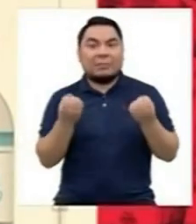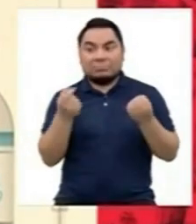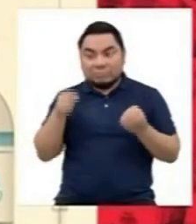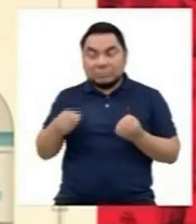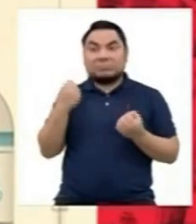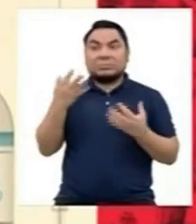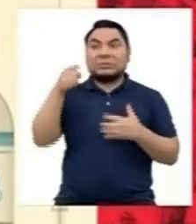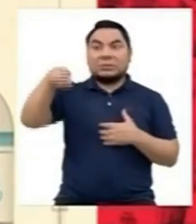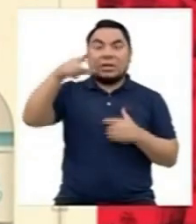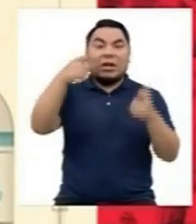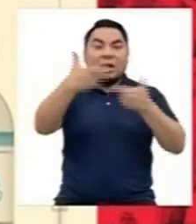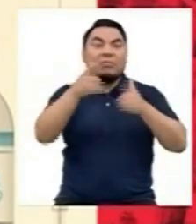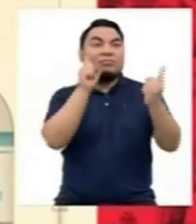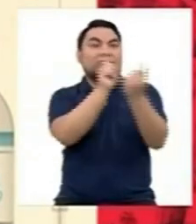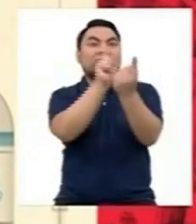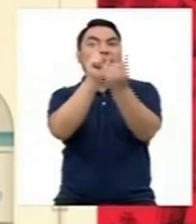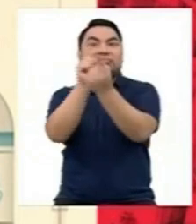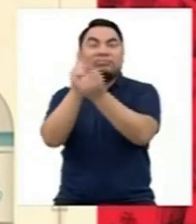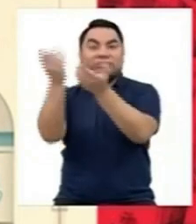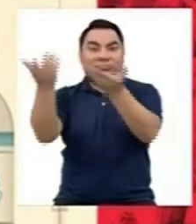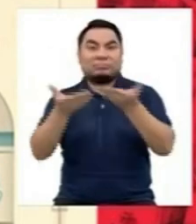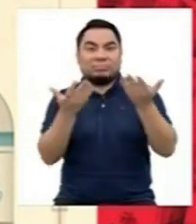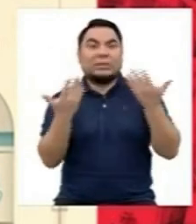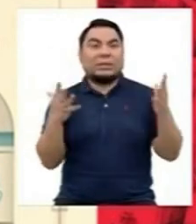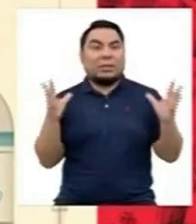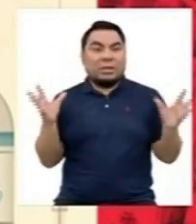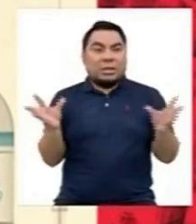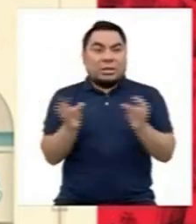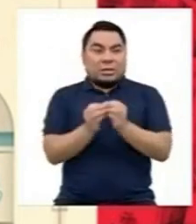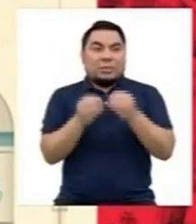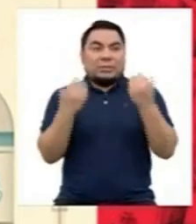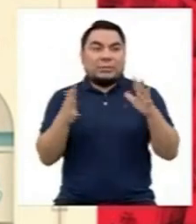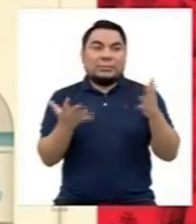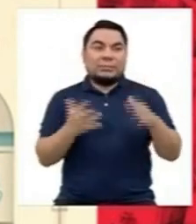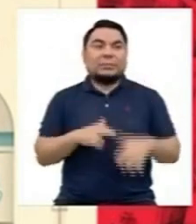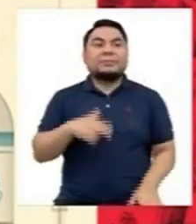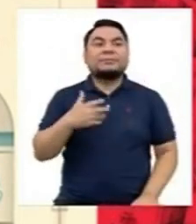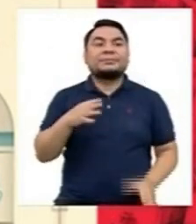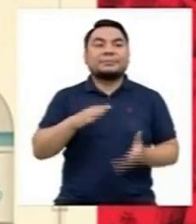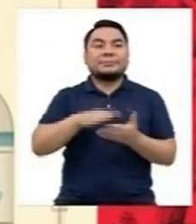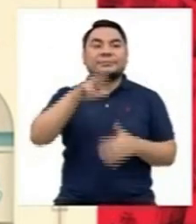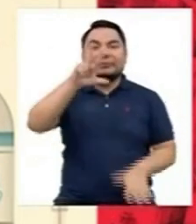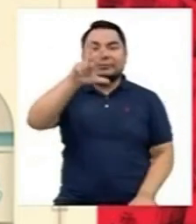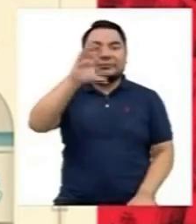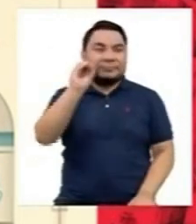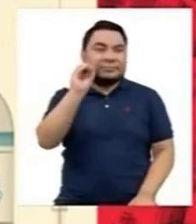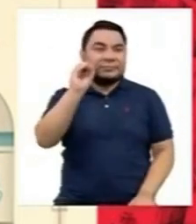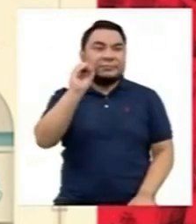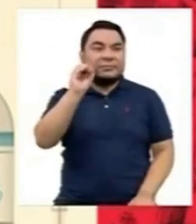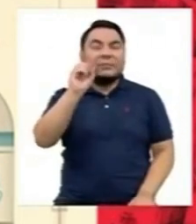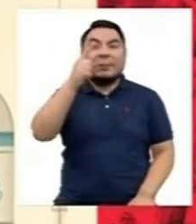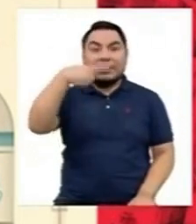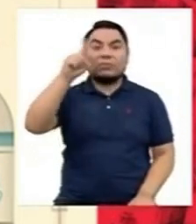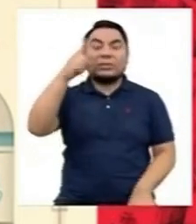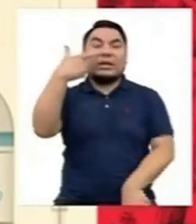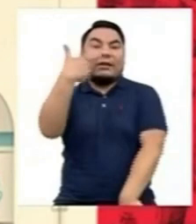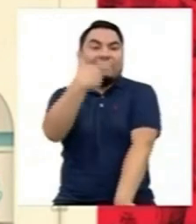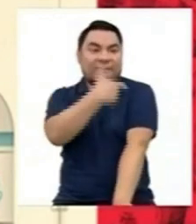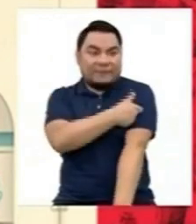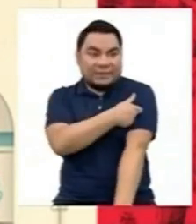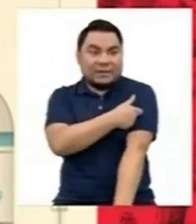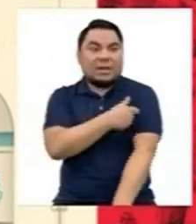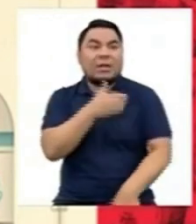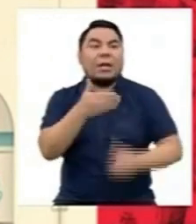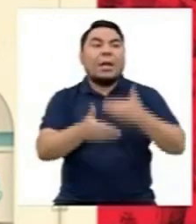21. Y estaría cubriéndose más o menos otros 6.6 millones de vacunas. Por lo cual,